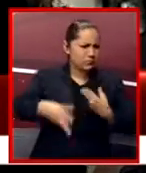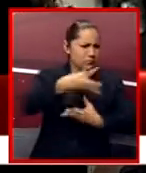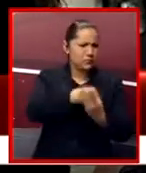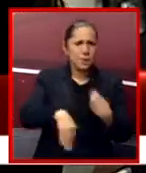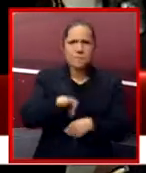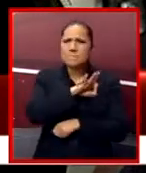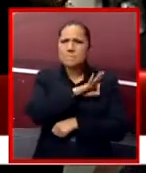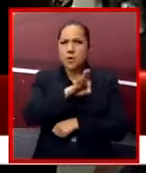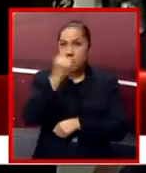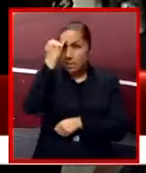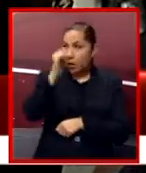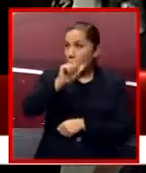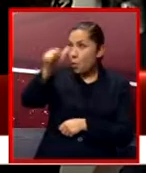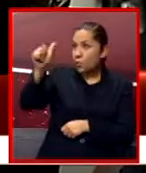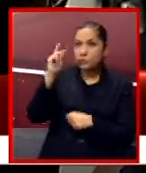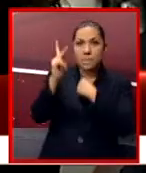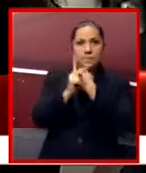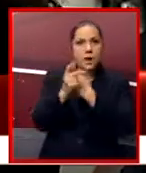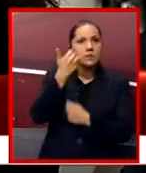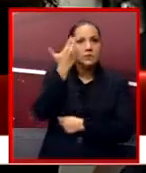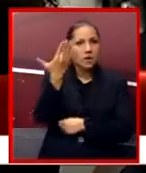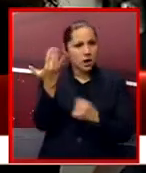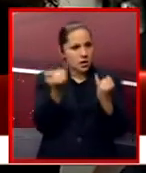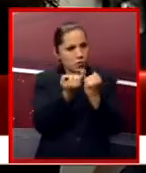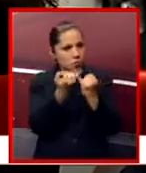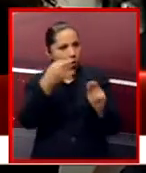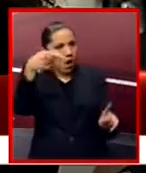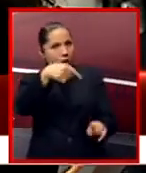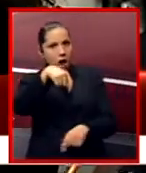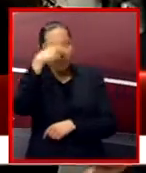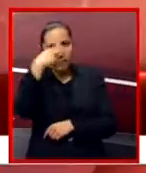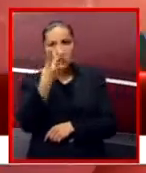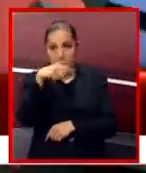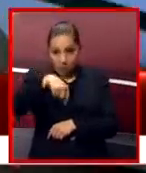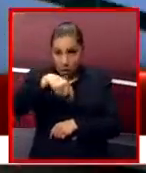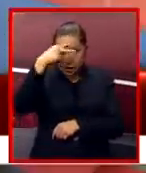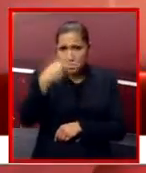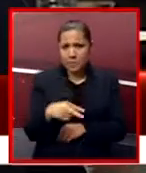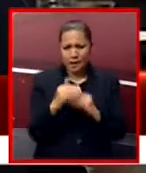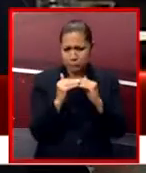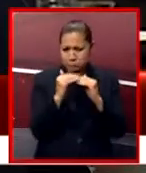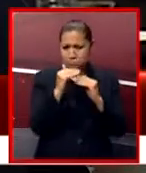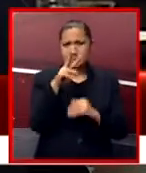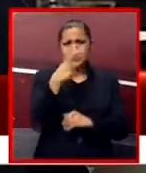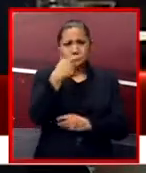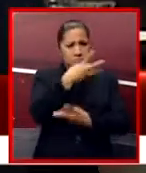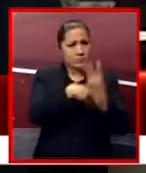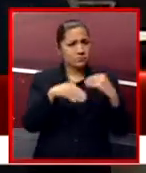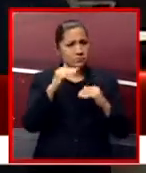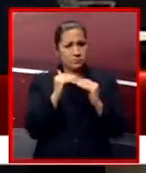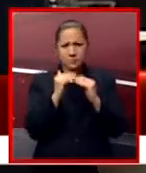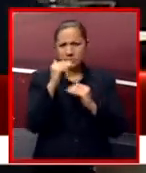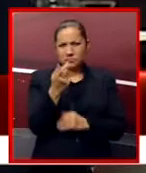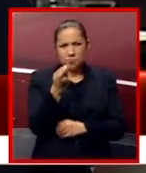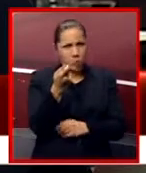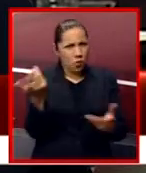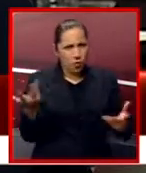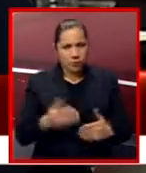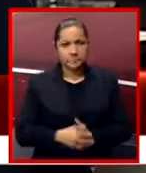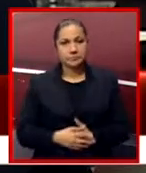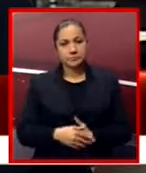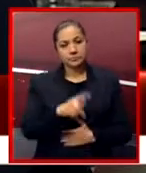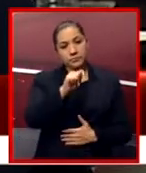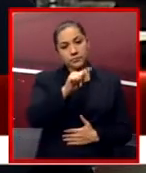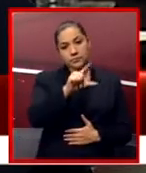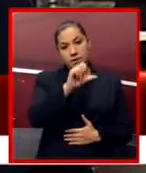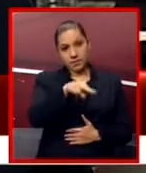al menos tener un crecimiento pues no tan mediocre como el que se entrega. La salida del Telecán tendría un impacto al menos